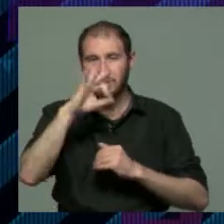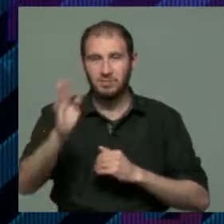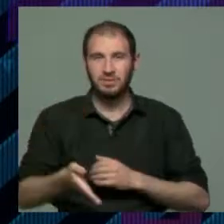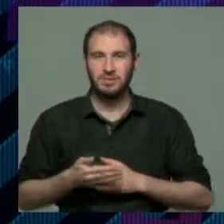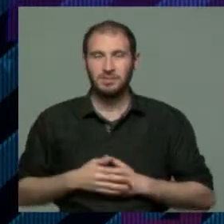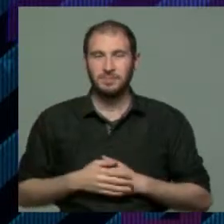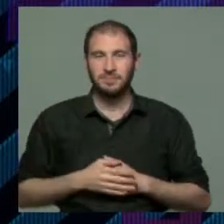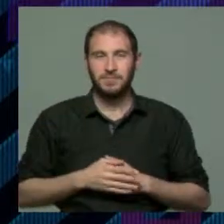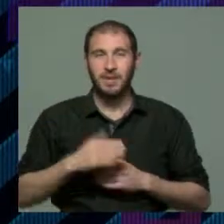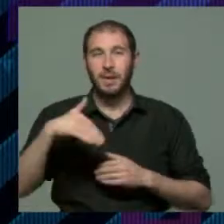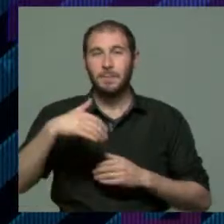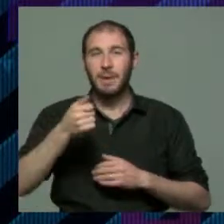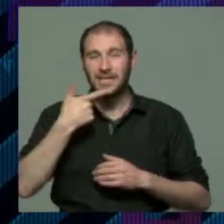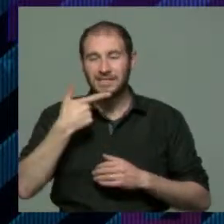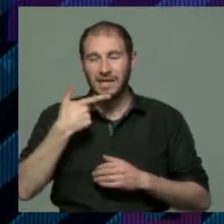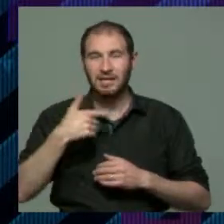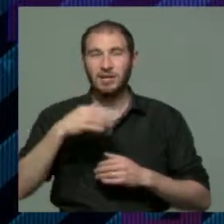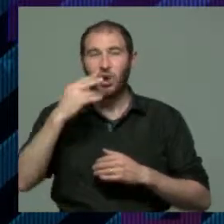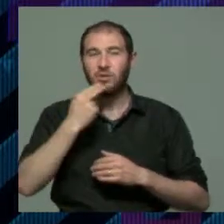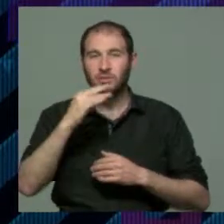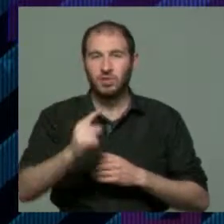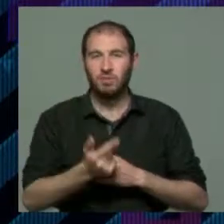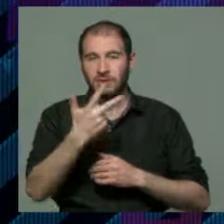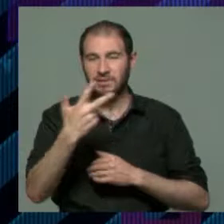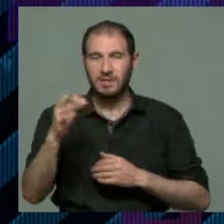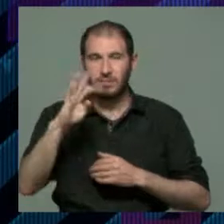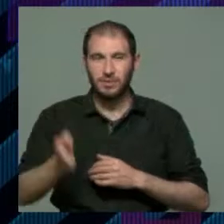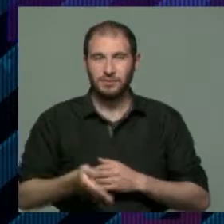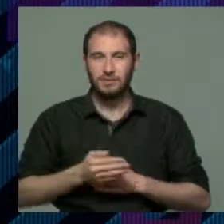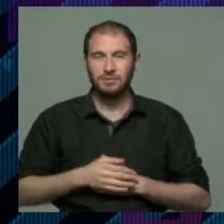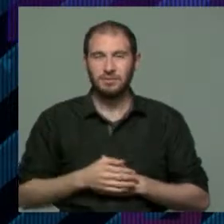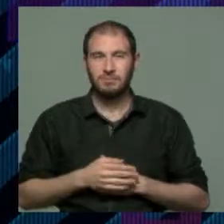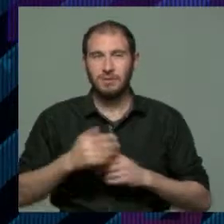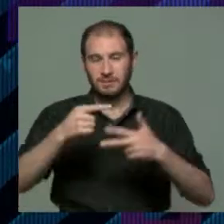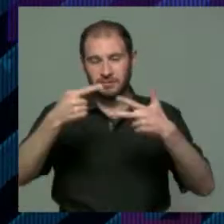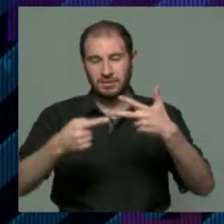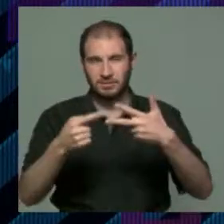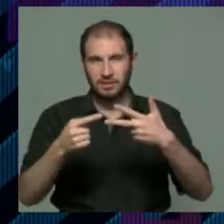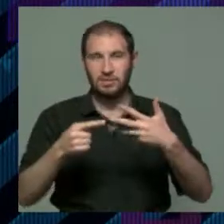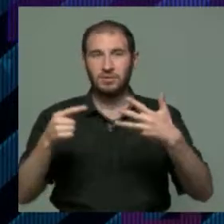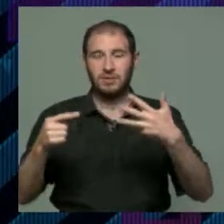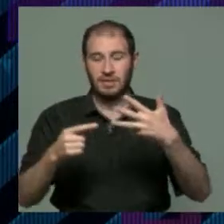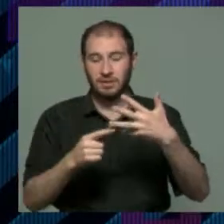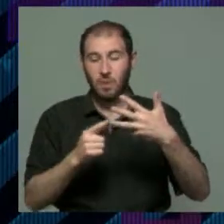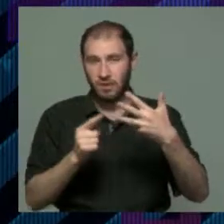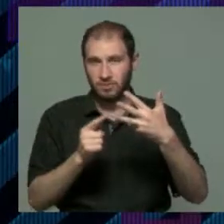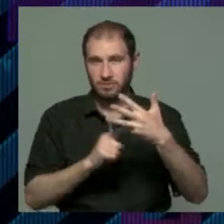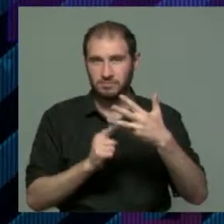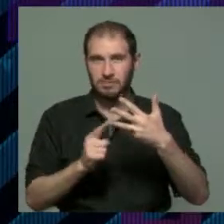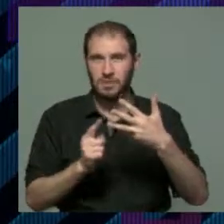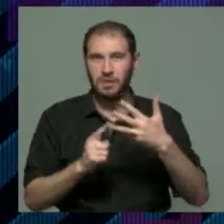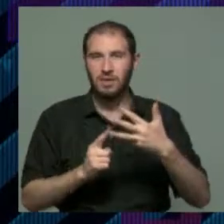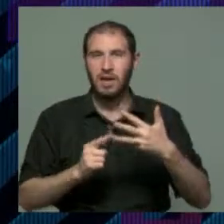37,27% y Sergio Massa con el 11,33% en el tercer lugar. Ya en el cuarto